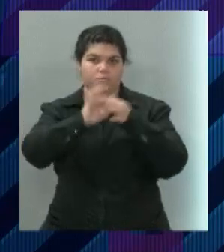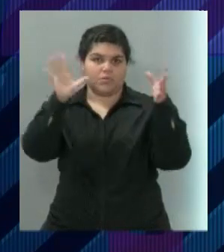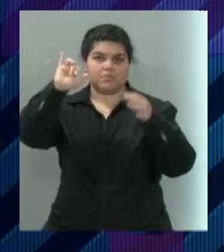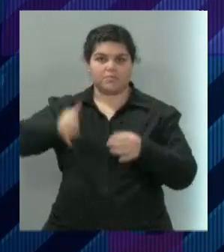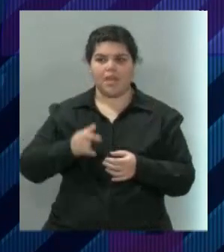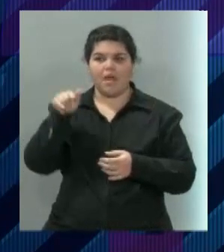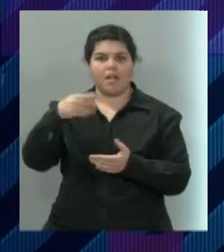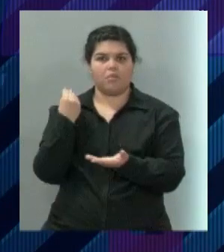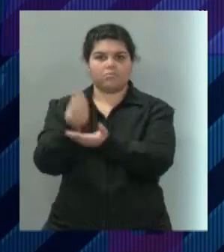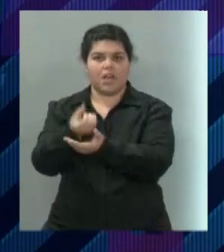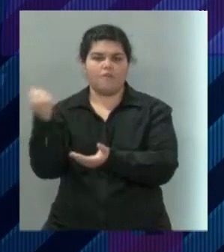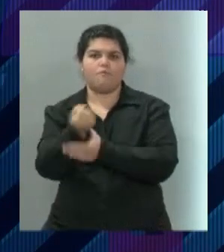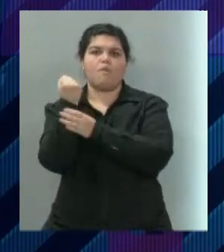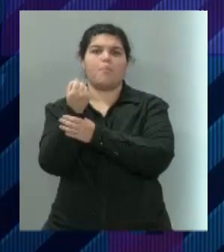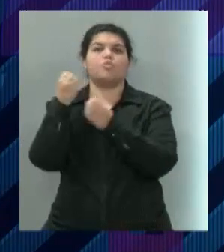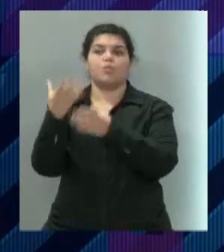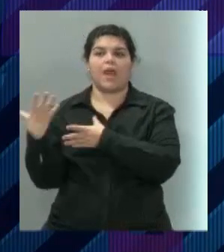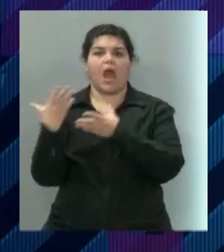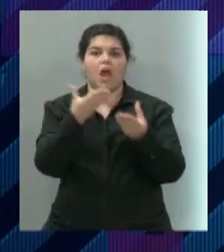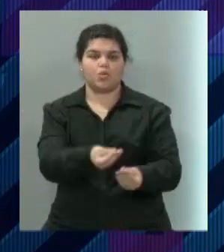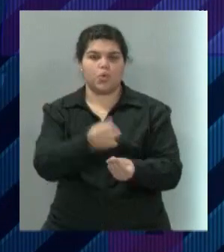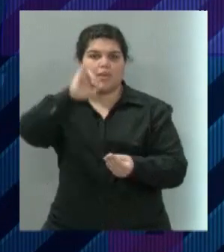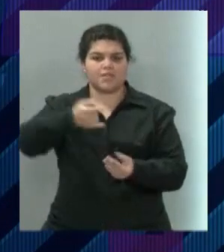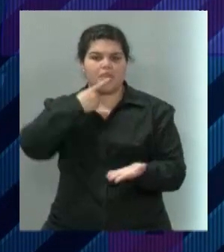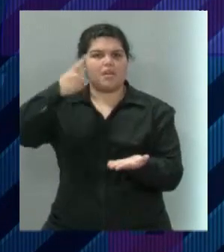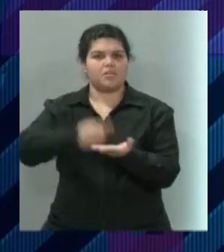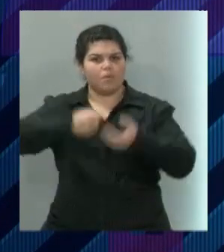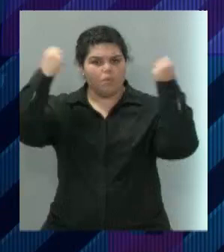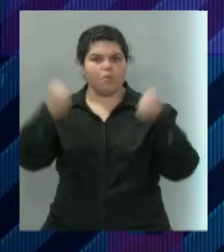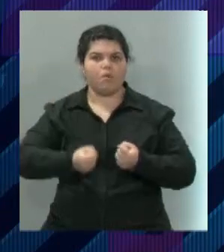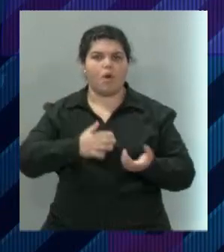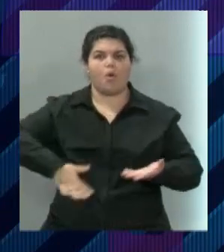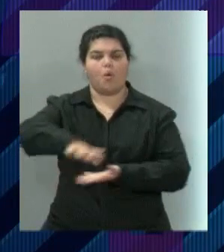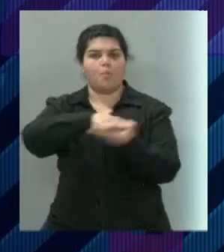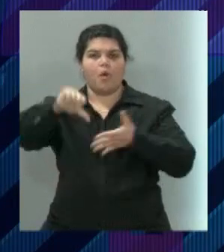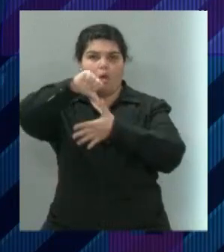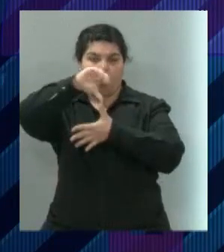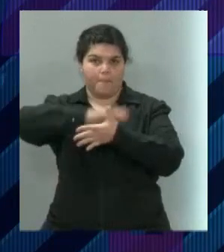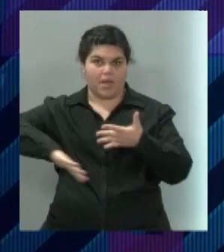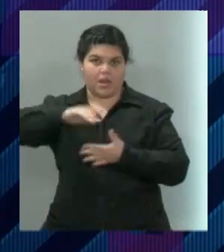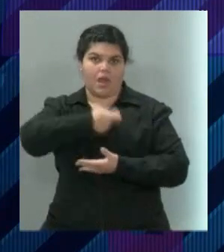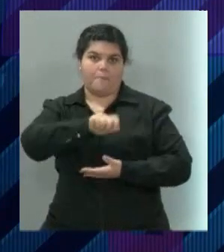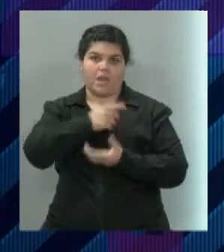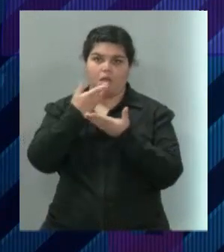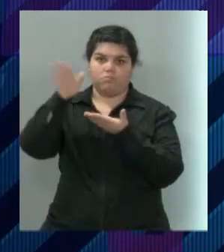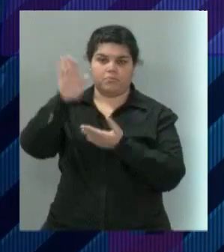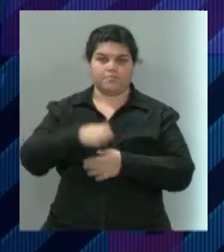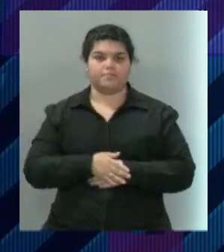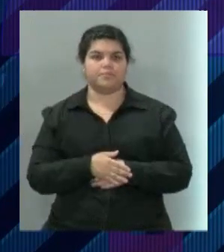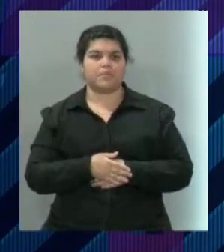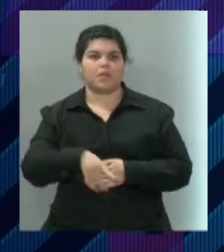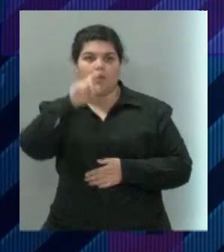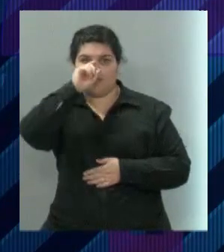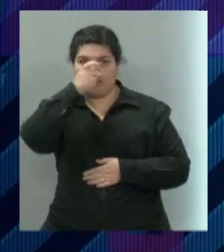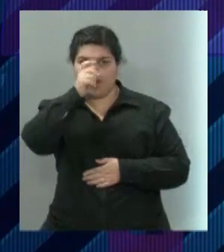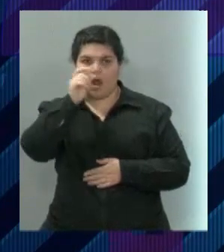de América por sus importantes contribuciones a la autodeterminación de una gran parte de la América española. Belgrano, abogado, político y